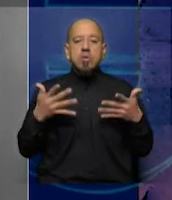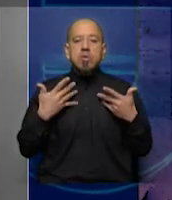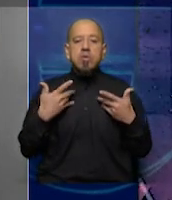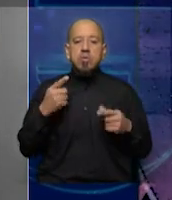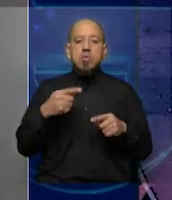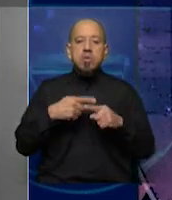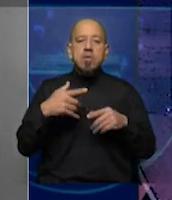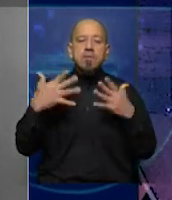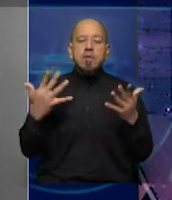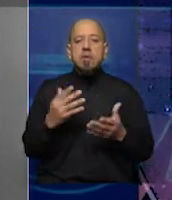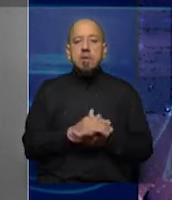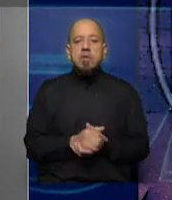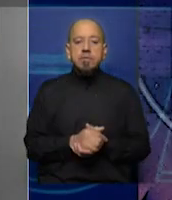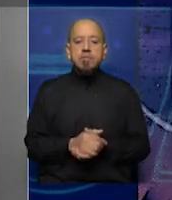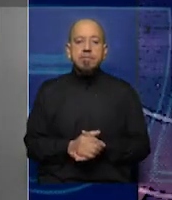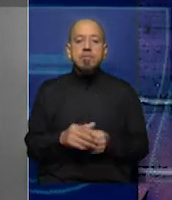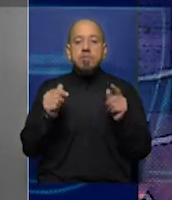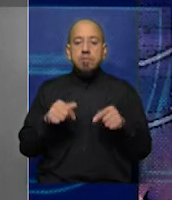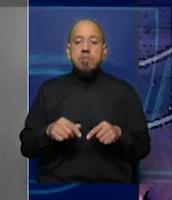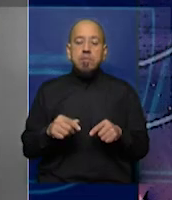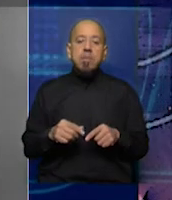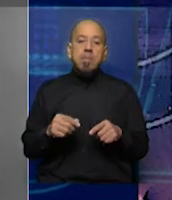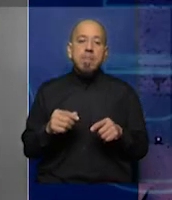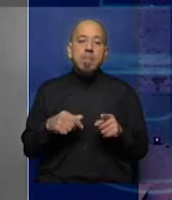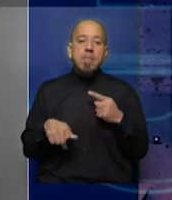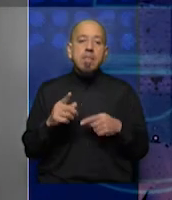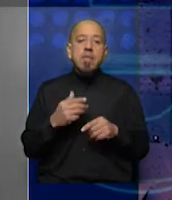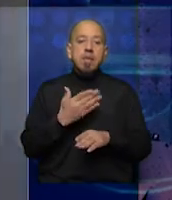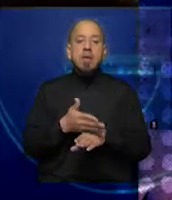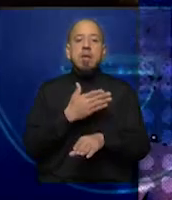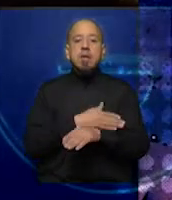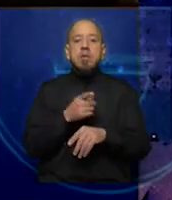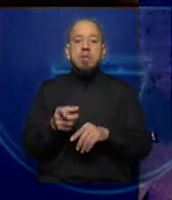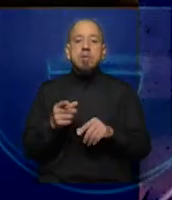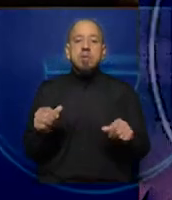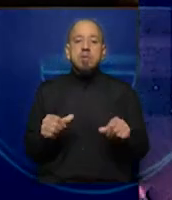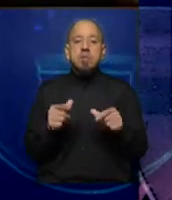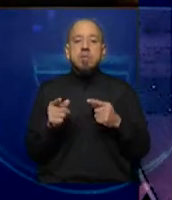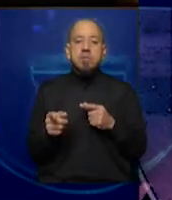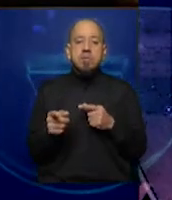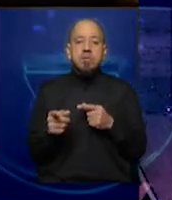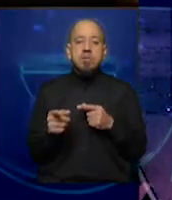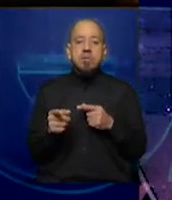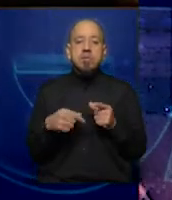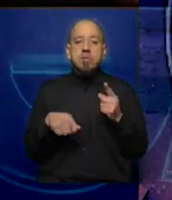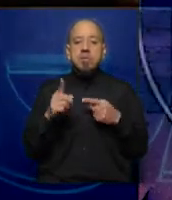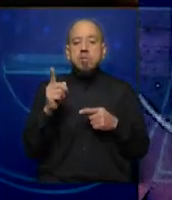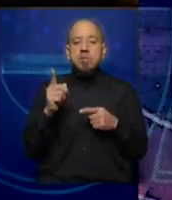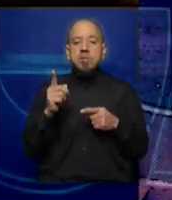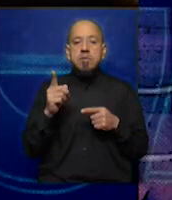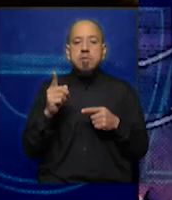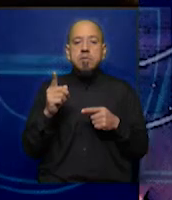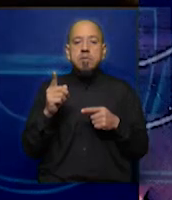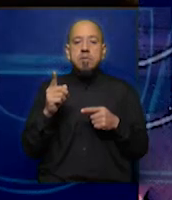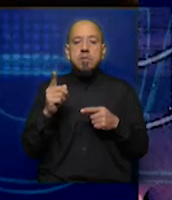fiesta. Es una fiesta que no se va a hacer acá en el bar, pero pueden venir en la previa, más temprano, y luego va a estar en la sala, en la